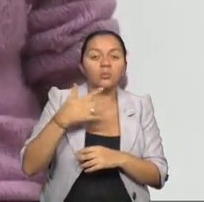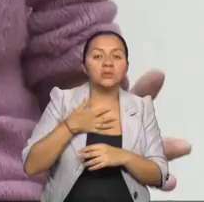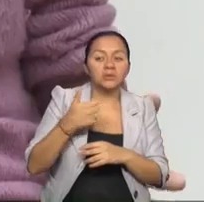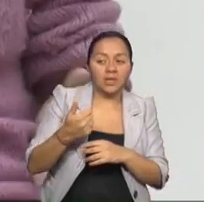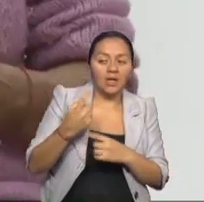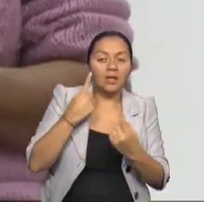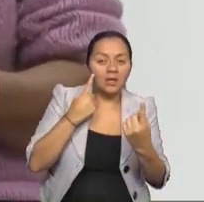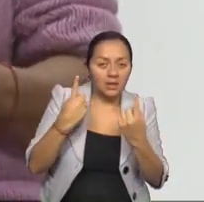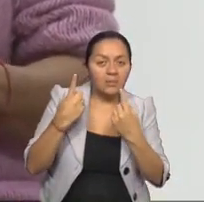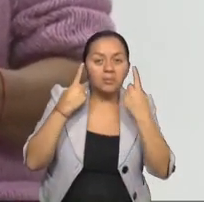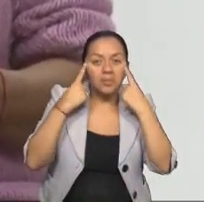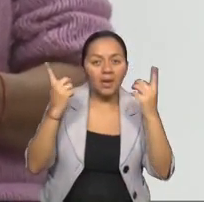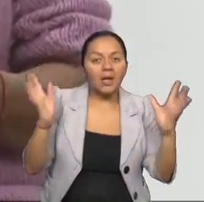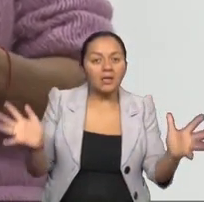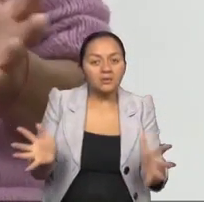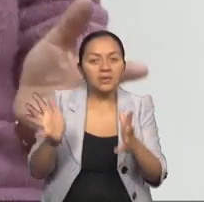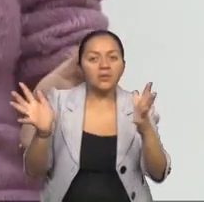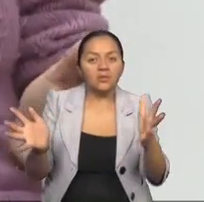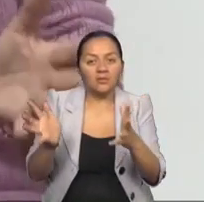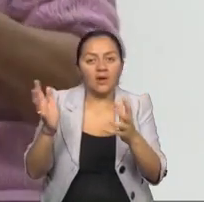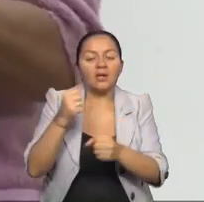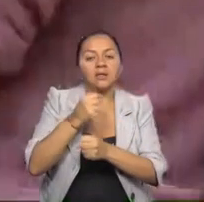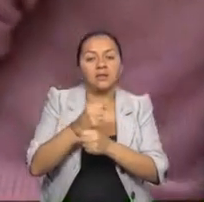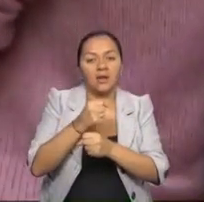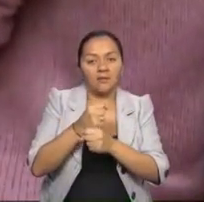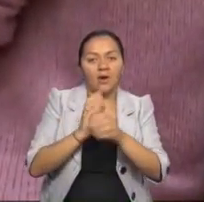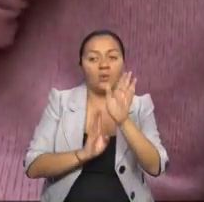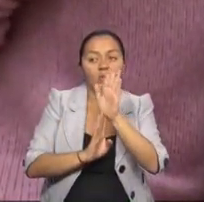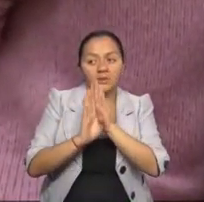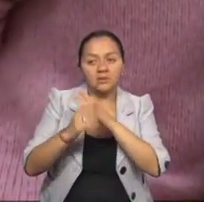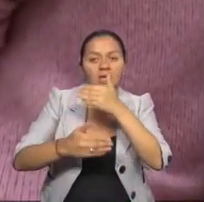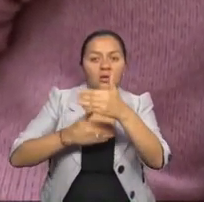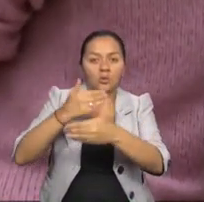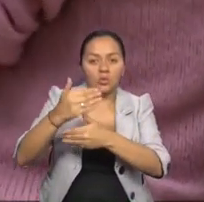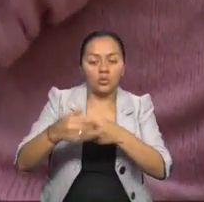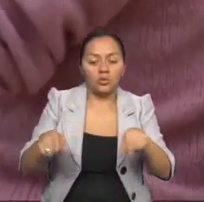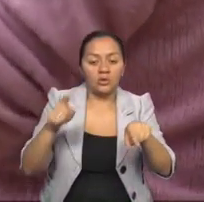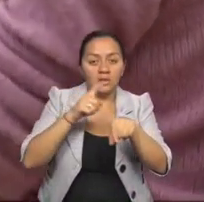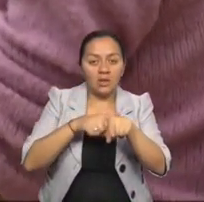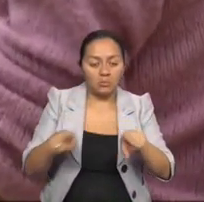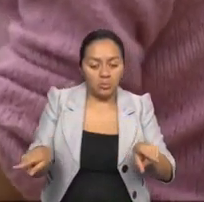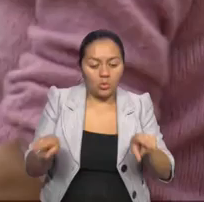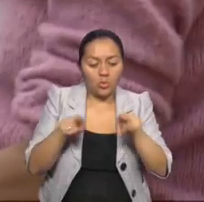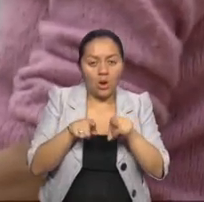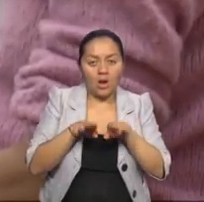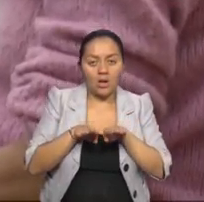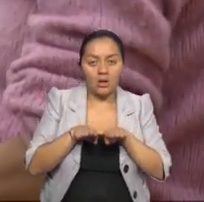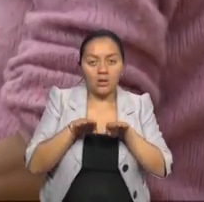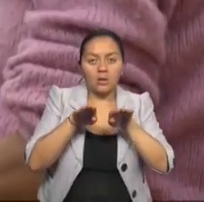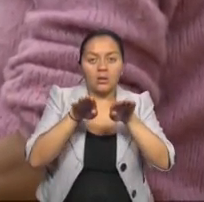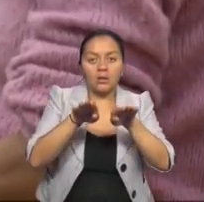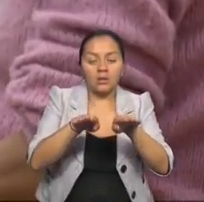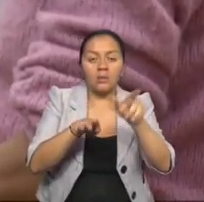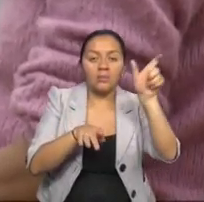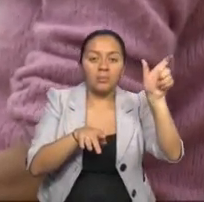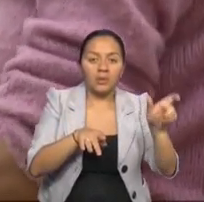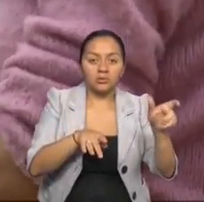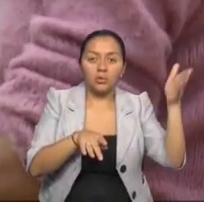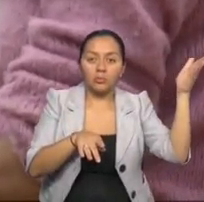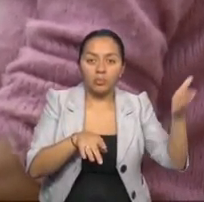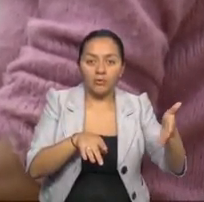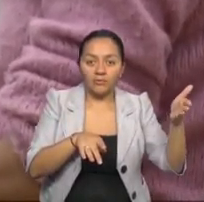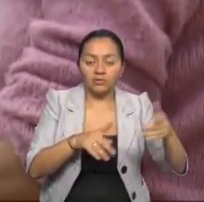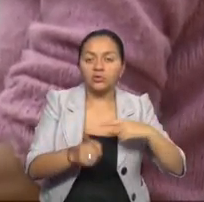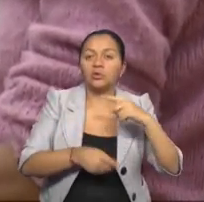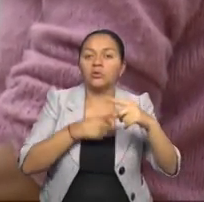pero también se tiene que estar desarrollando otros procesos a la parte con el personal docente porque